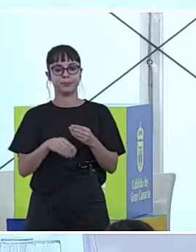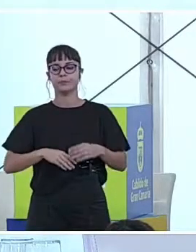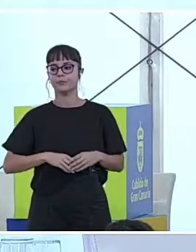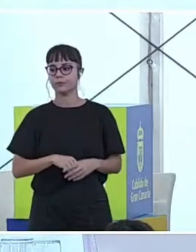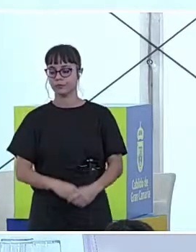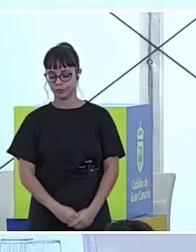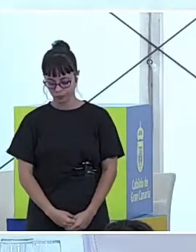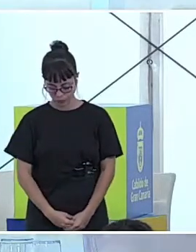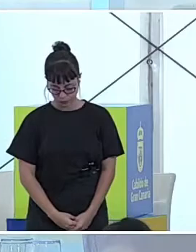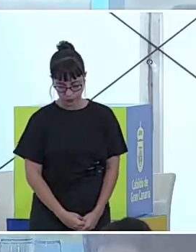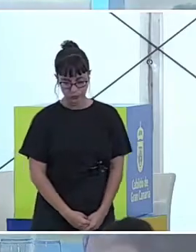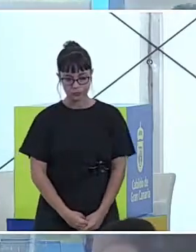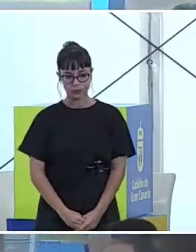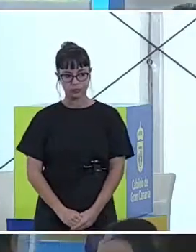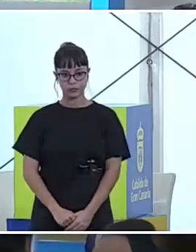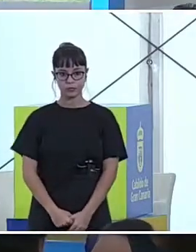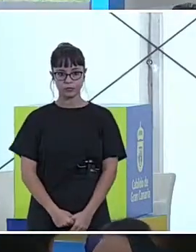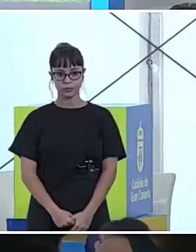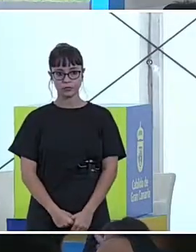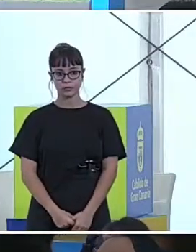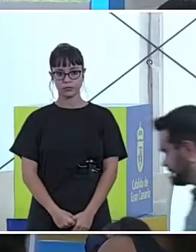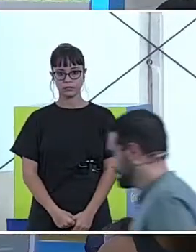Vamos a la palabra.